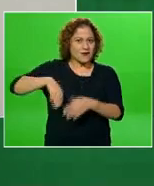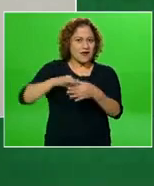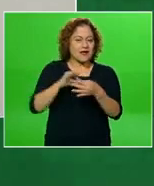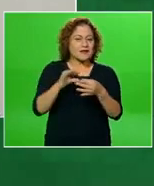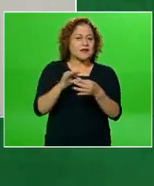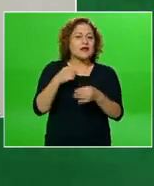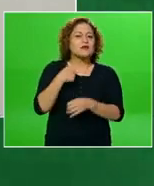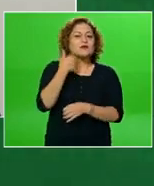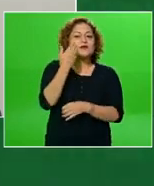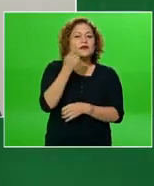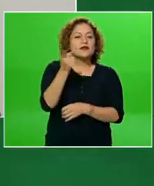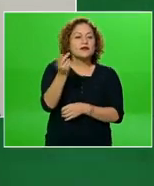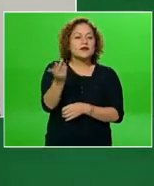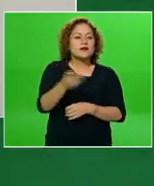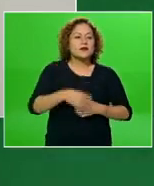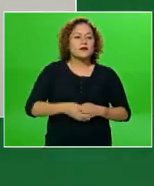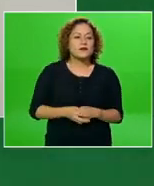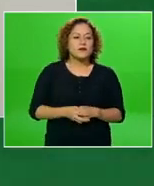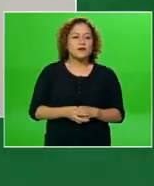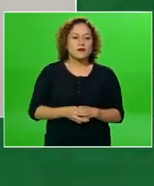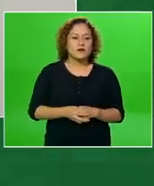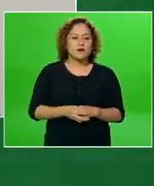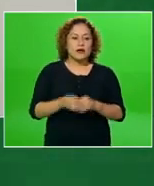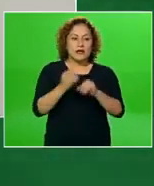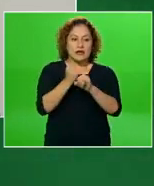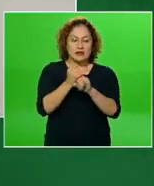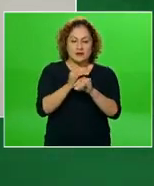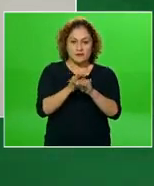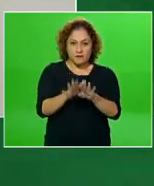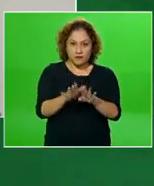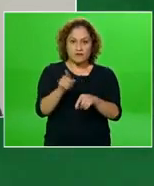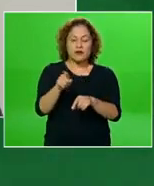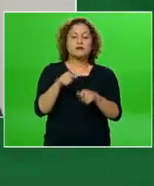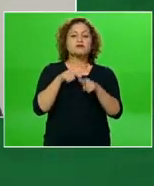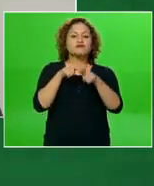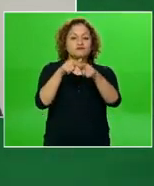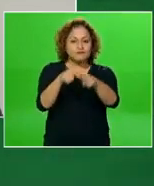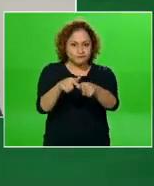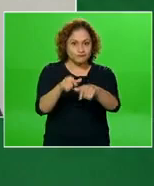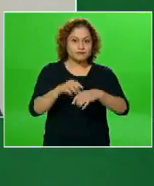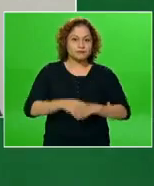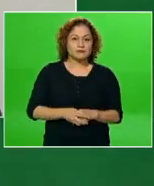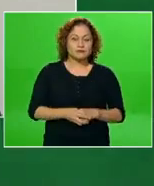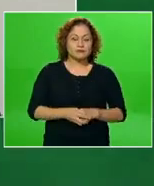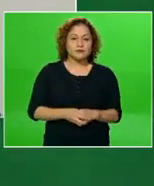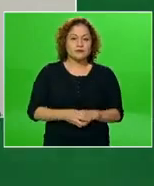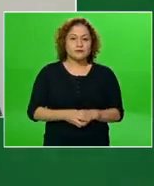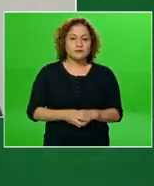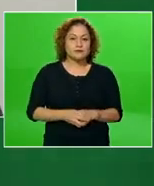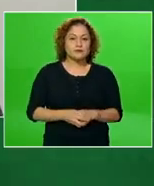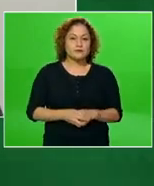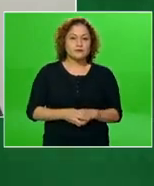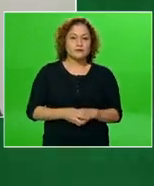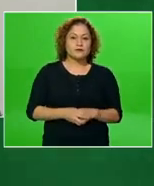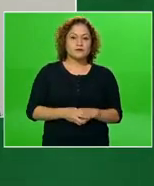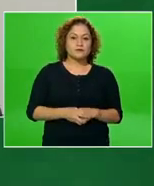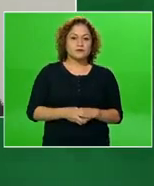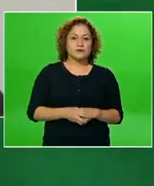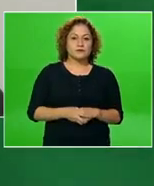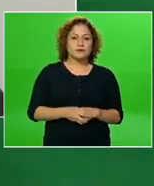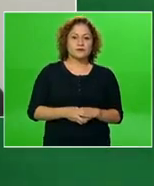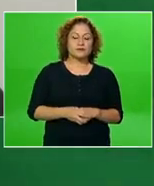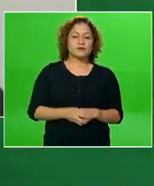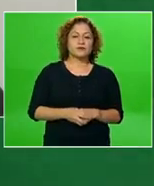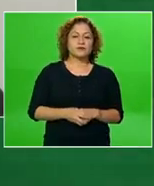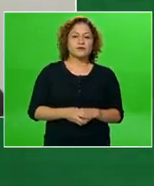a a mantener la información ya ya redondear la misma y como bien lo comentabas en la en la